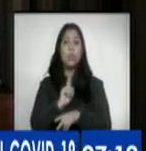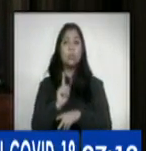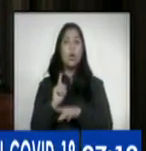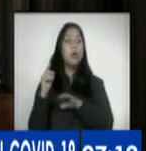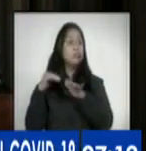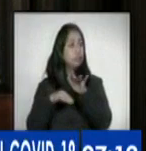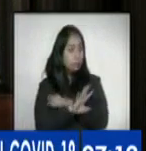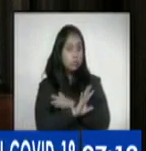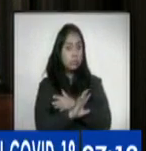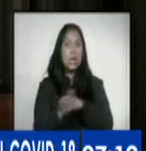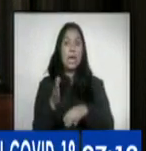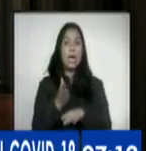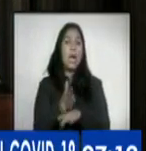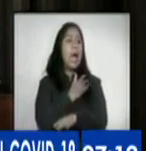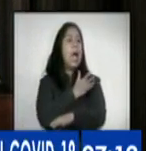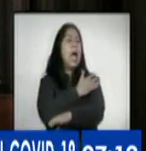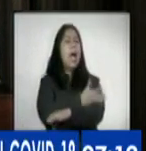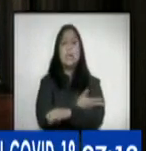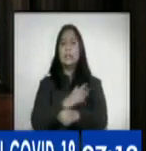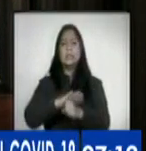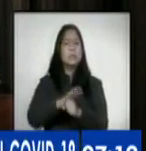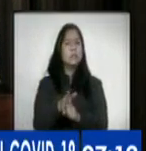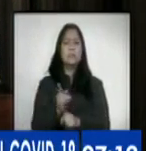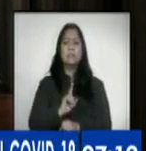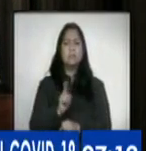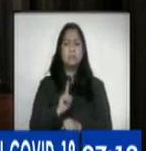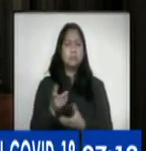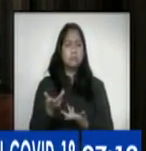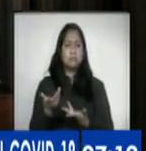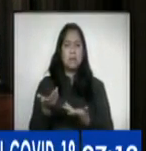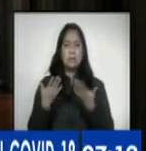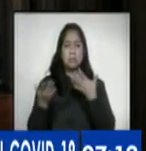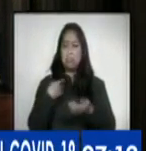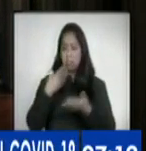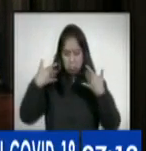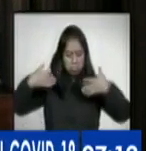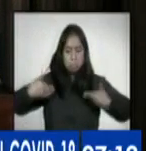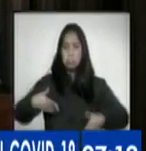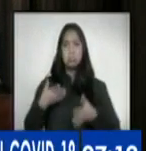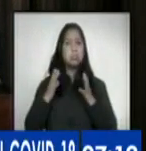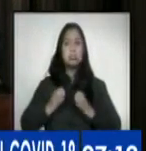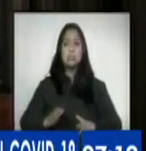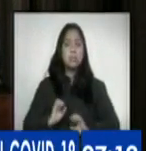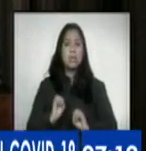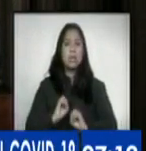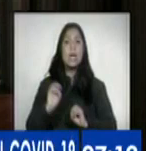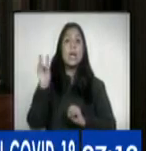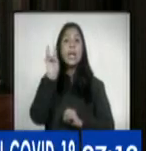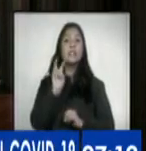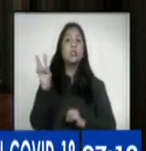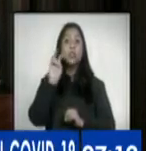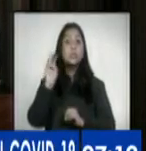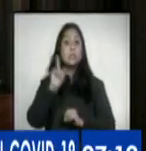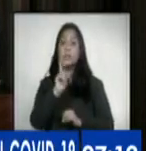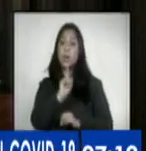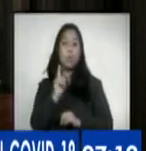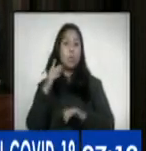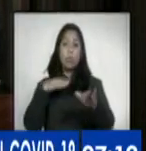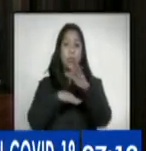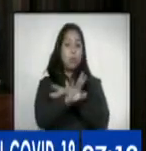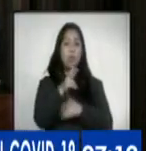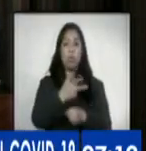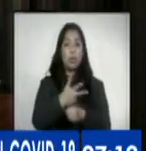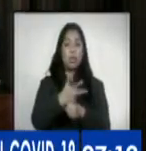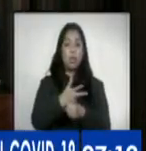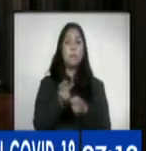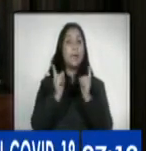en la época del coronavirus y están expuestos al igual que nosotros. Los turistas ya no están entrando al país. Pero